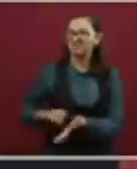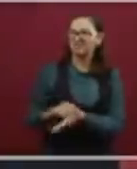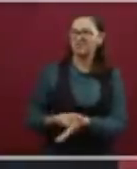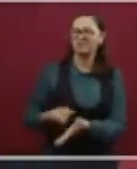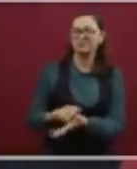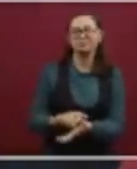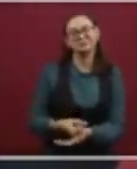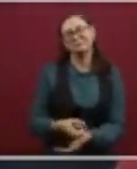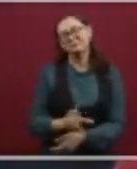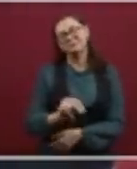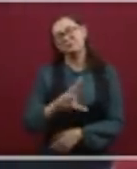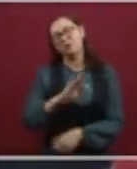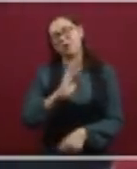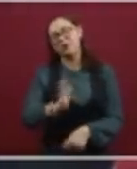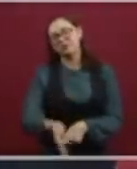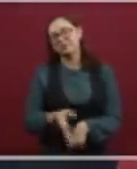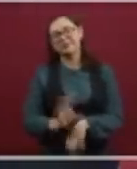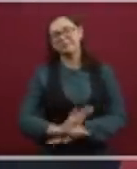Acaba de